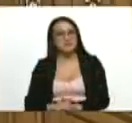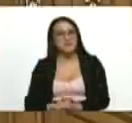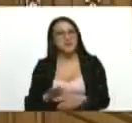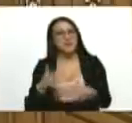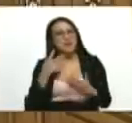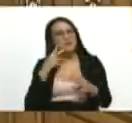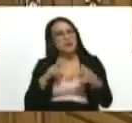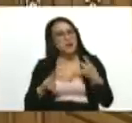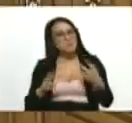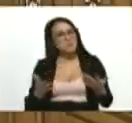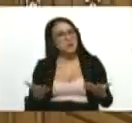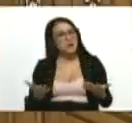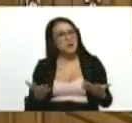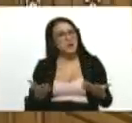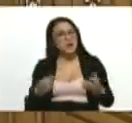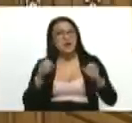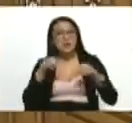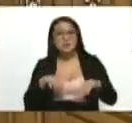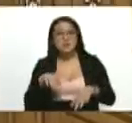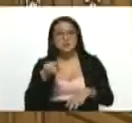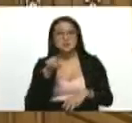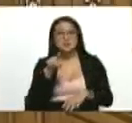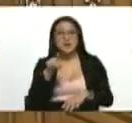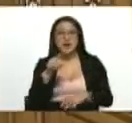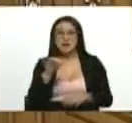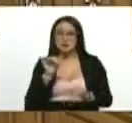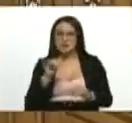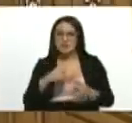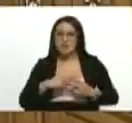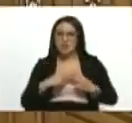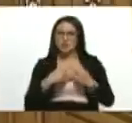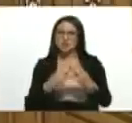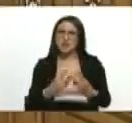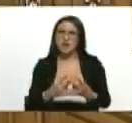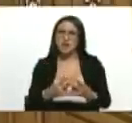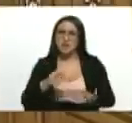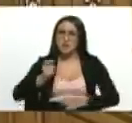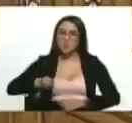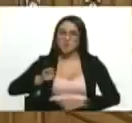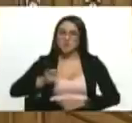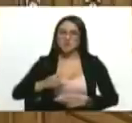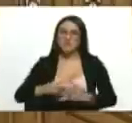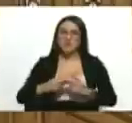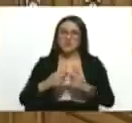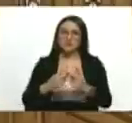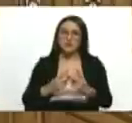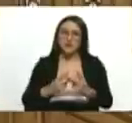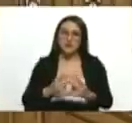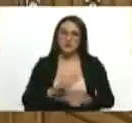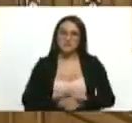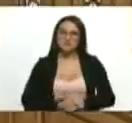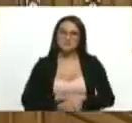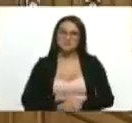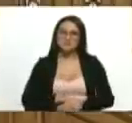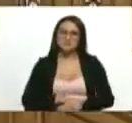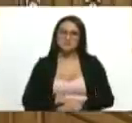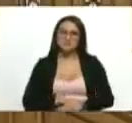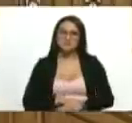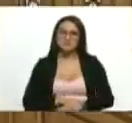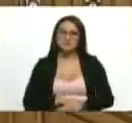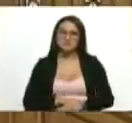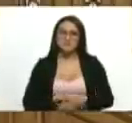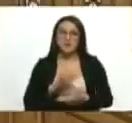trampa? La renuncia, que yo sepa, es un acto voluntario, jurídicamente voluntario. Unos rectores